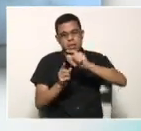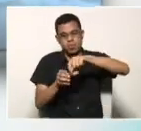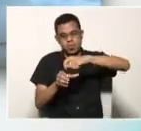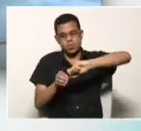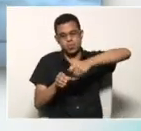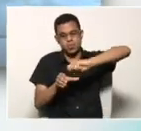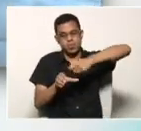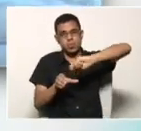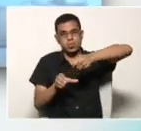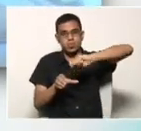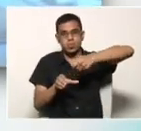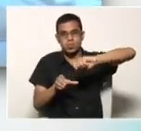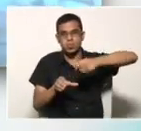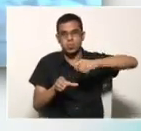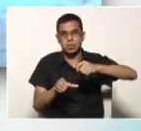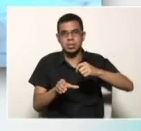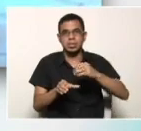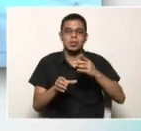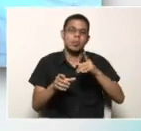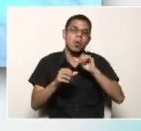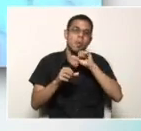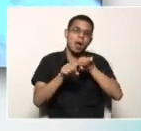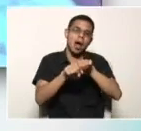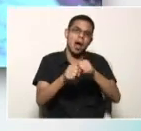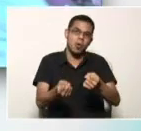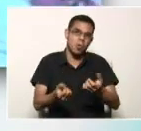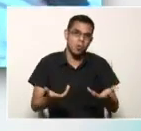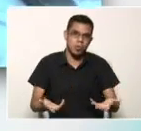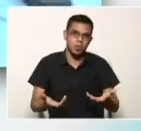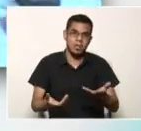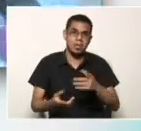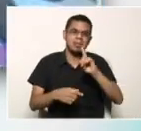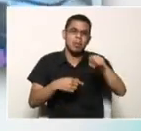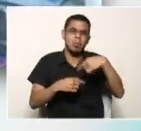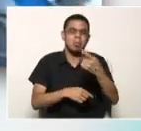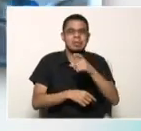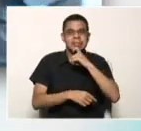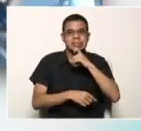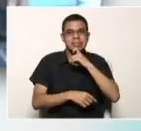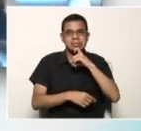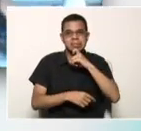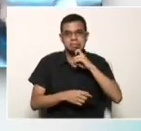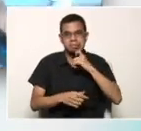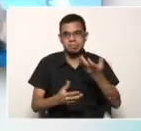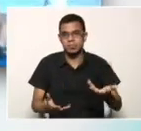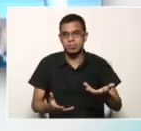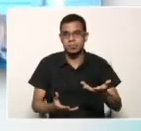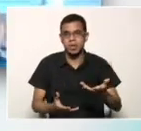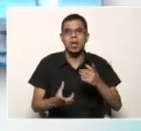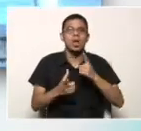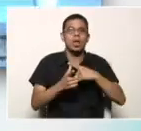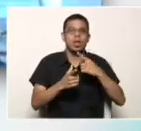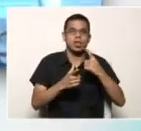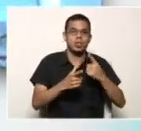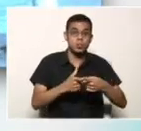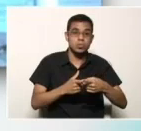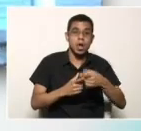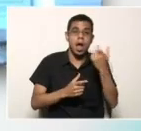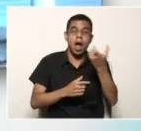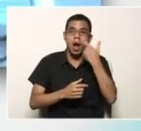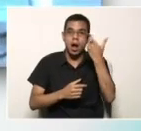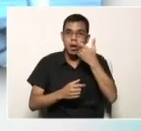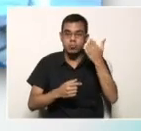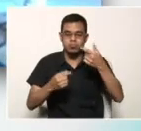difícil después atornillar o desatornillar el tornillo. Entonces vamos a buscar siempre, muchachos, herramientas adecuadas para